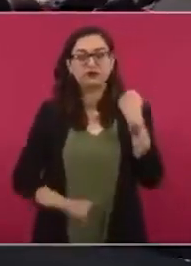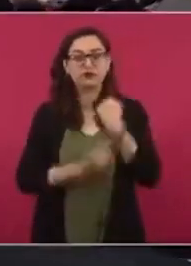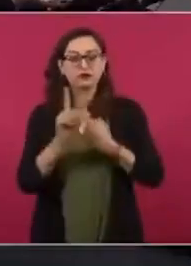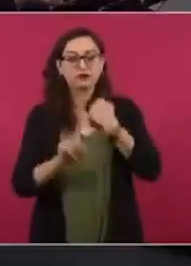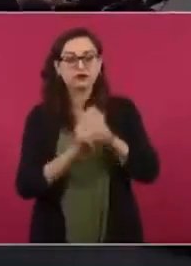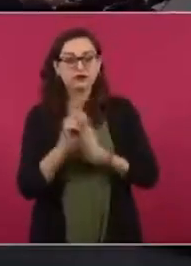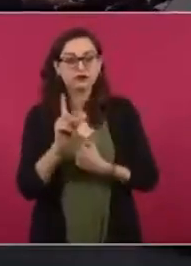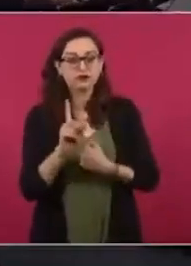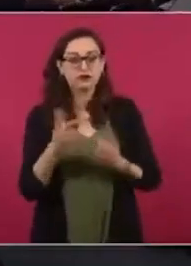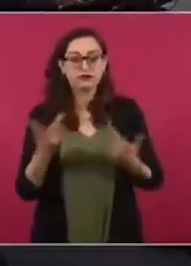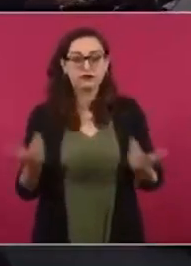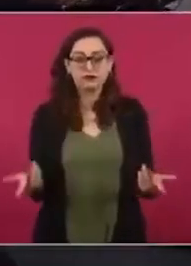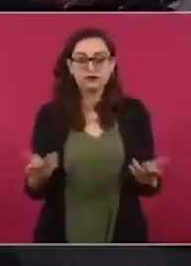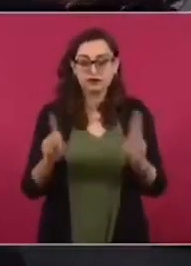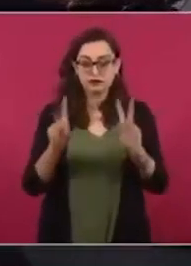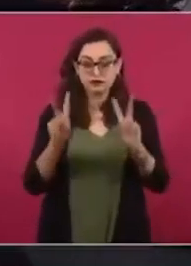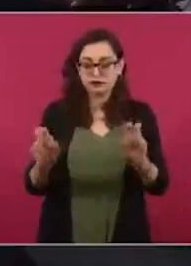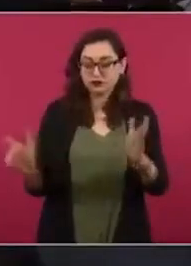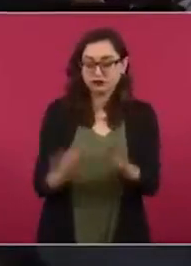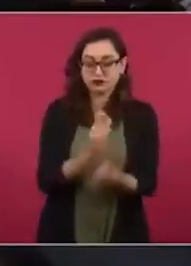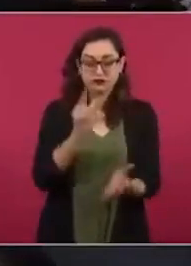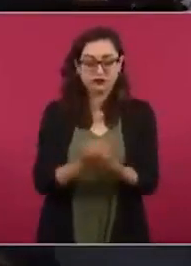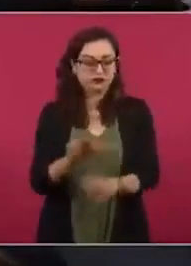sobre la ley eléctrica.